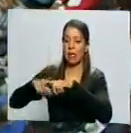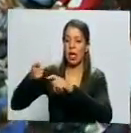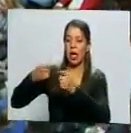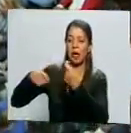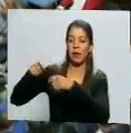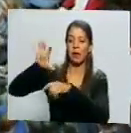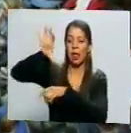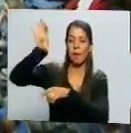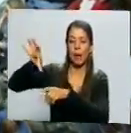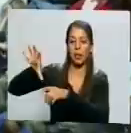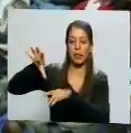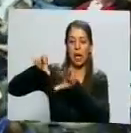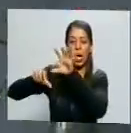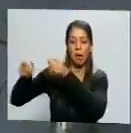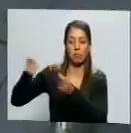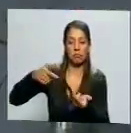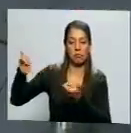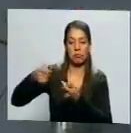importado y